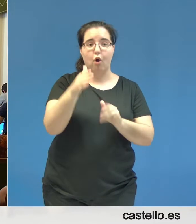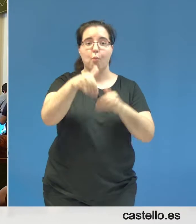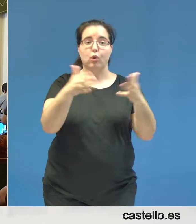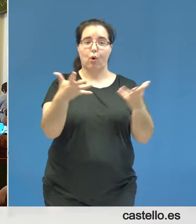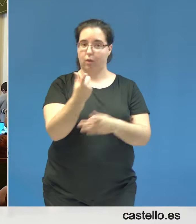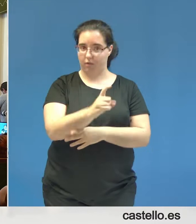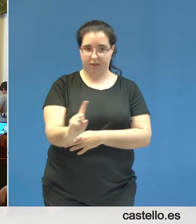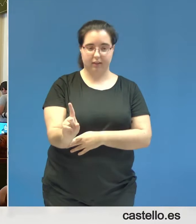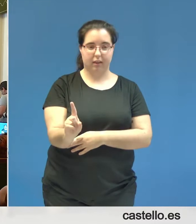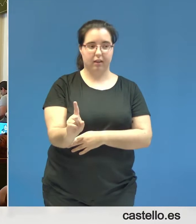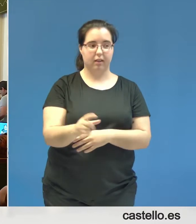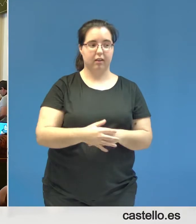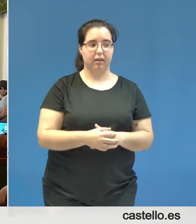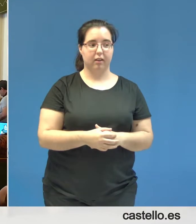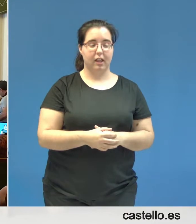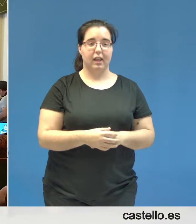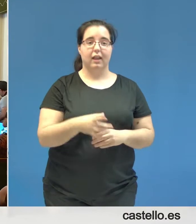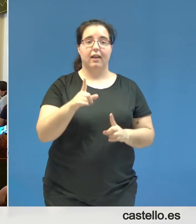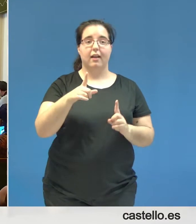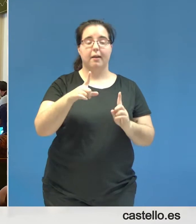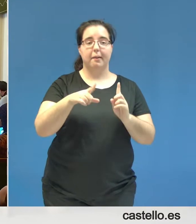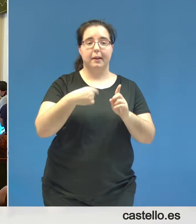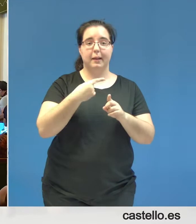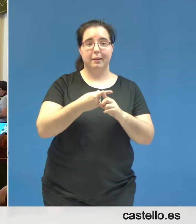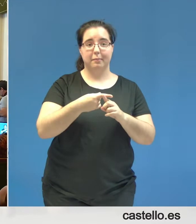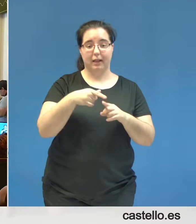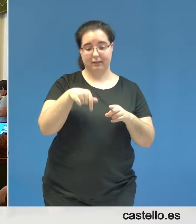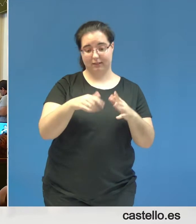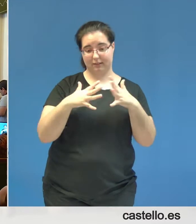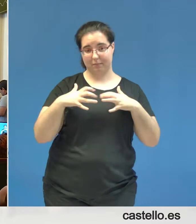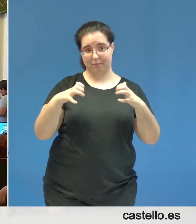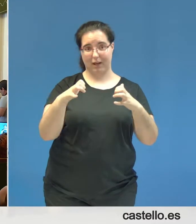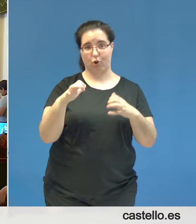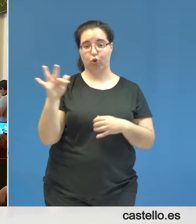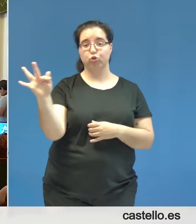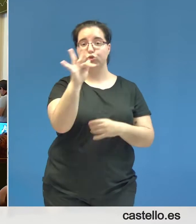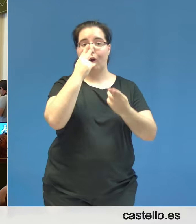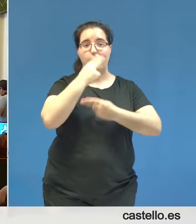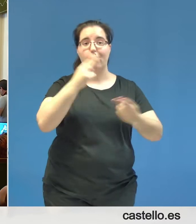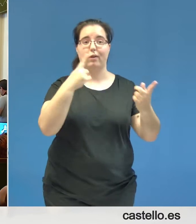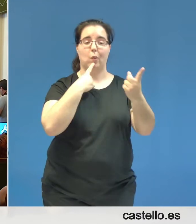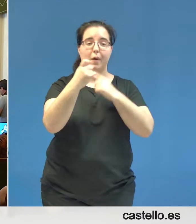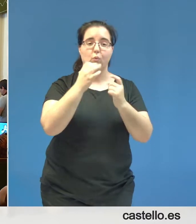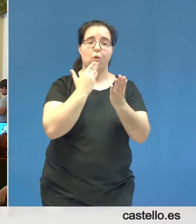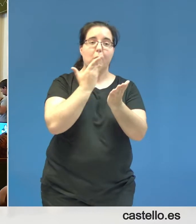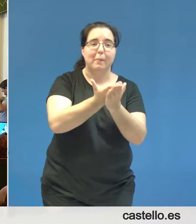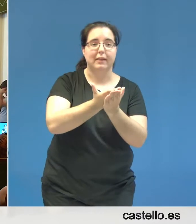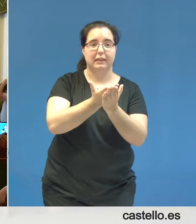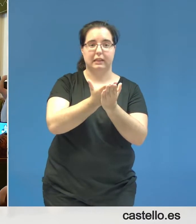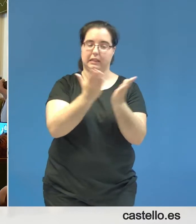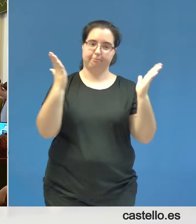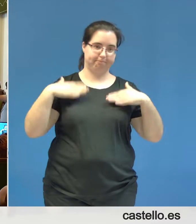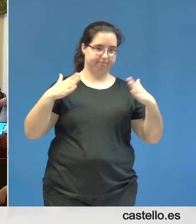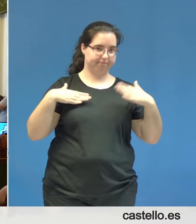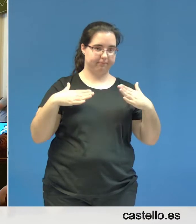Y tampoco hay, después de este Pleno, turno público de ruegos y preguntas ante la Corporación Municipal. Por lo